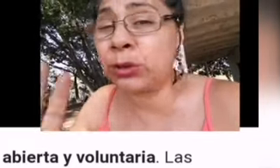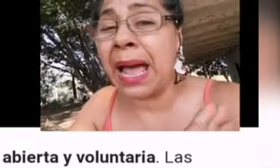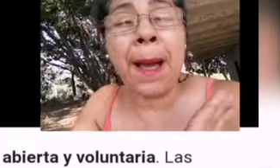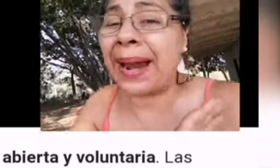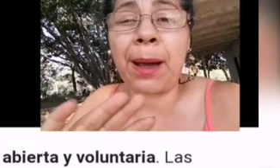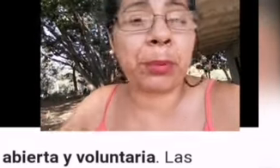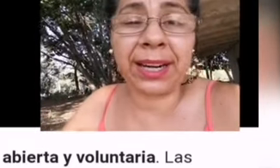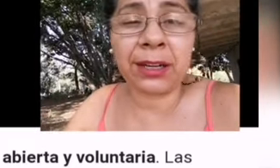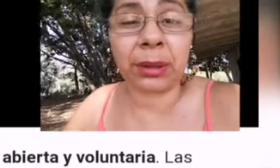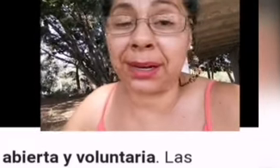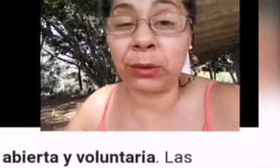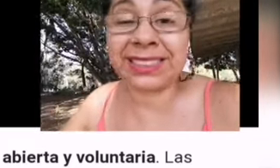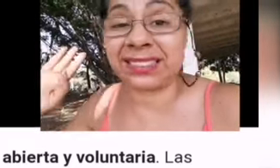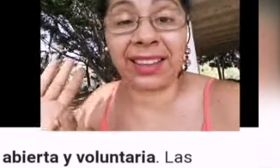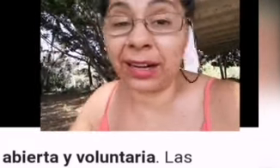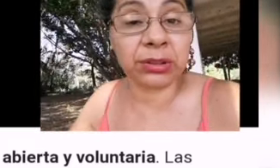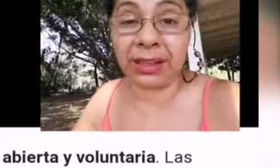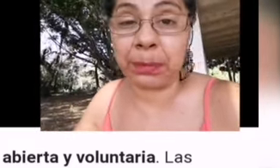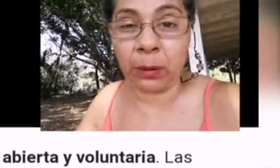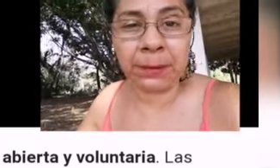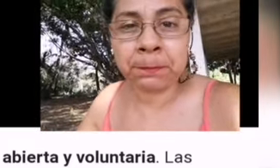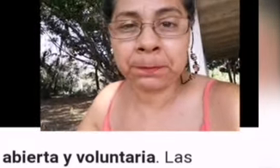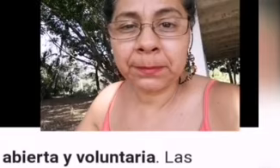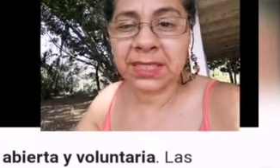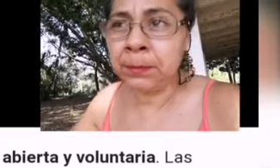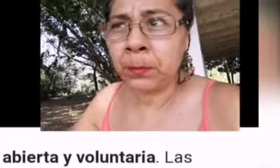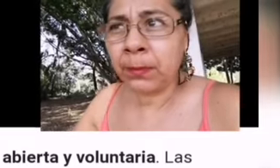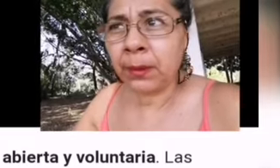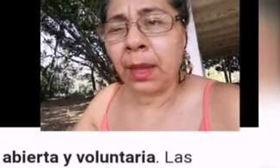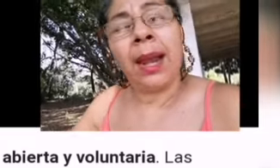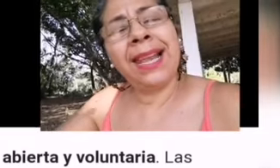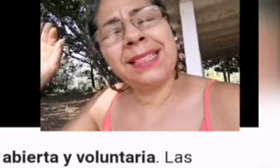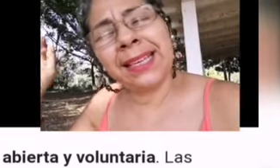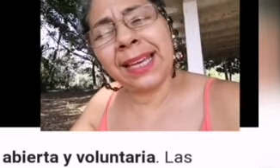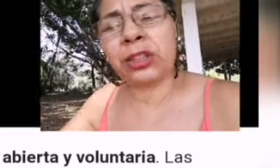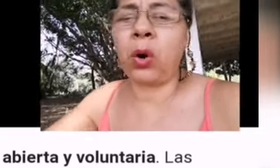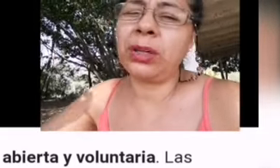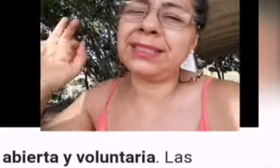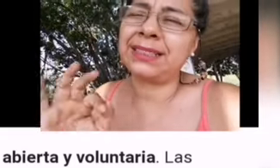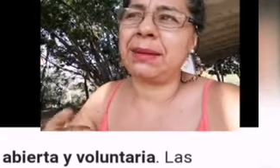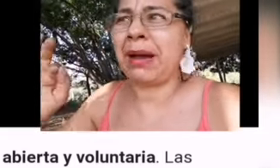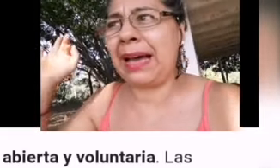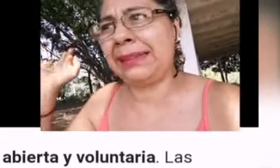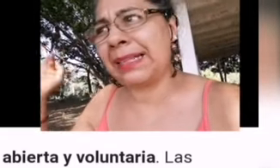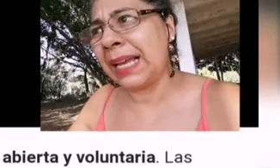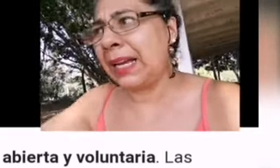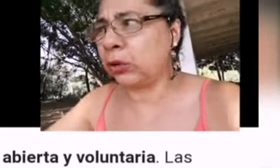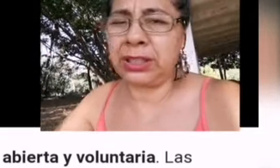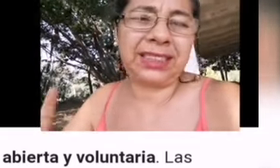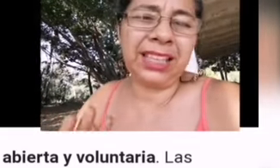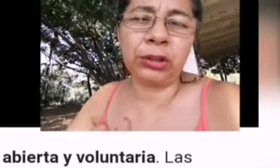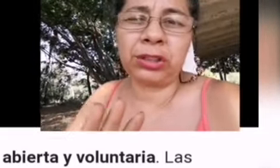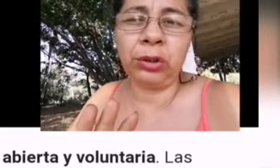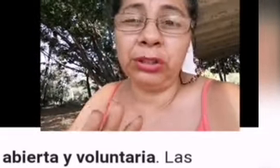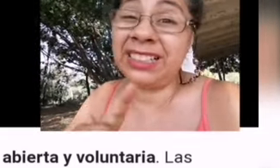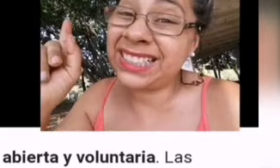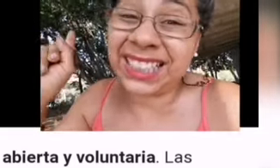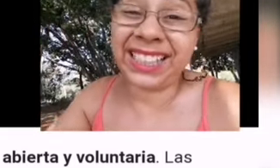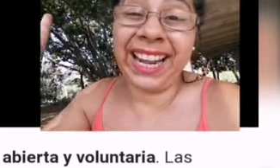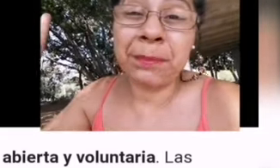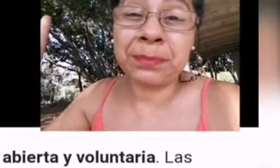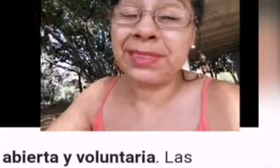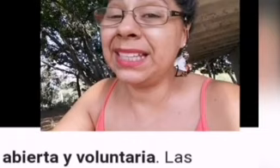diferente. Esto es para apoyar a los trabajadores que se quedaron sin empleo, ¿eh? ¿Sí? Las liquidaciones, las demandas, los litigios y